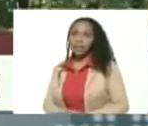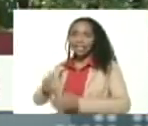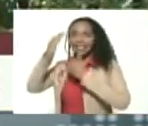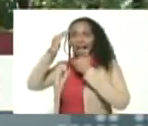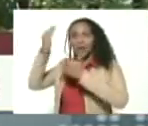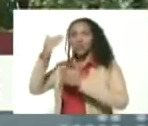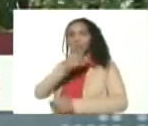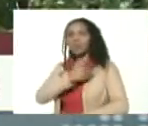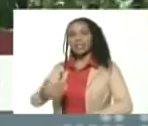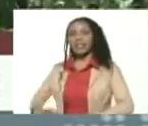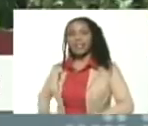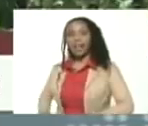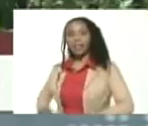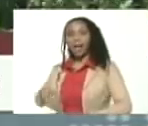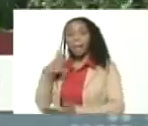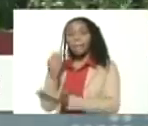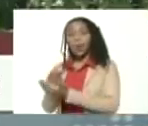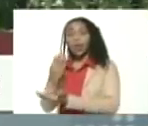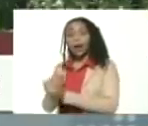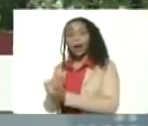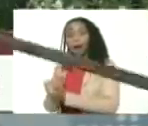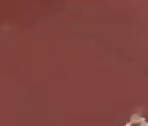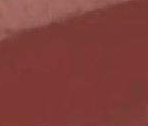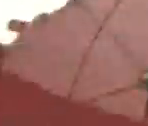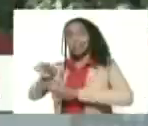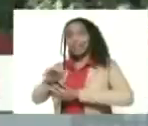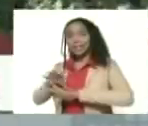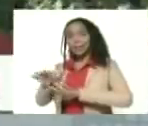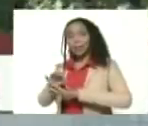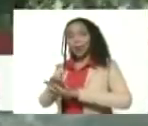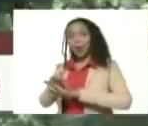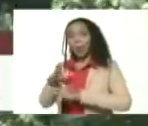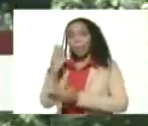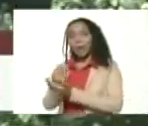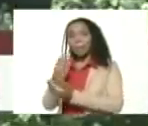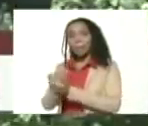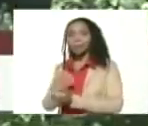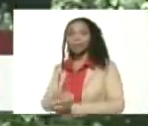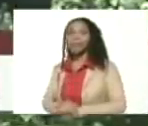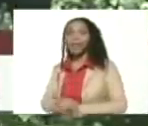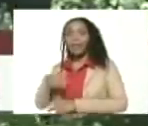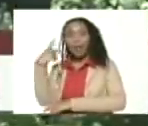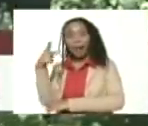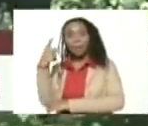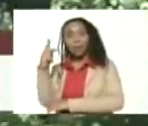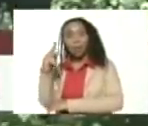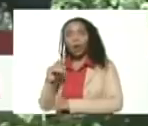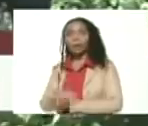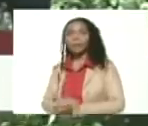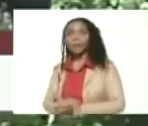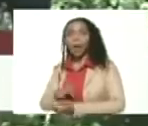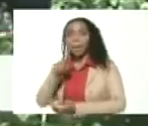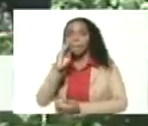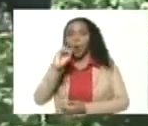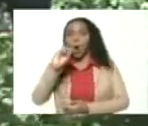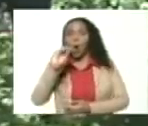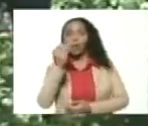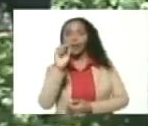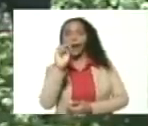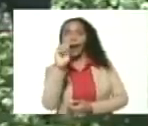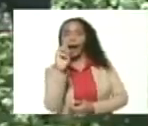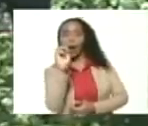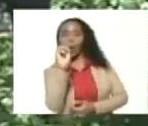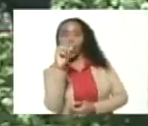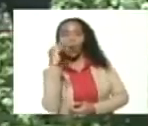Saludos, presidente, desde Monagas, municipio Maturín, desde la parroquia Boquerón, sector